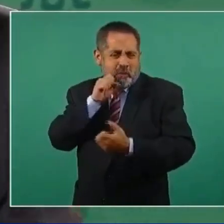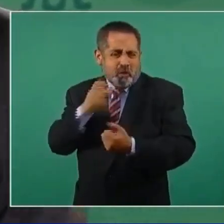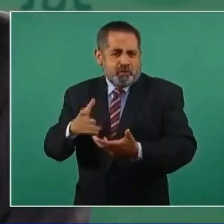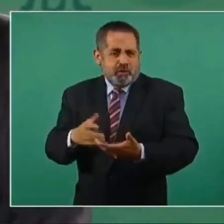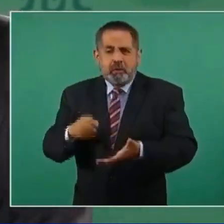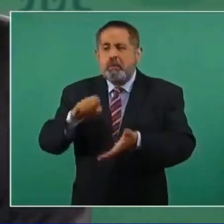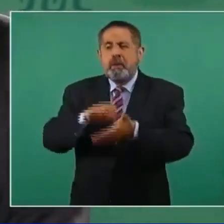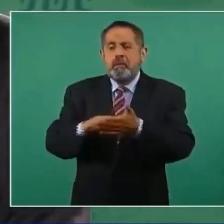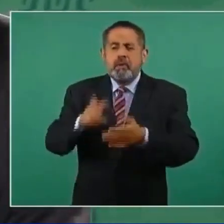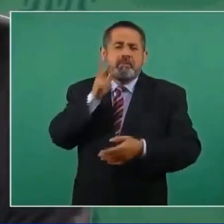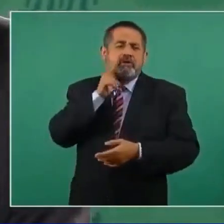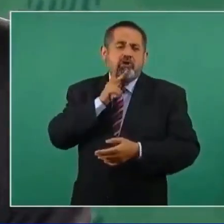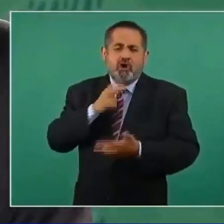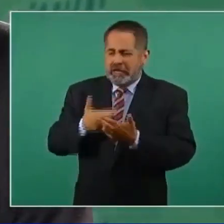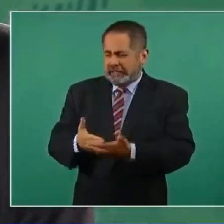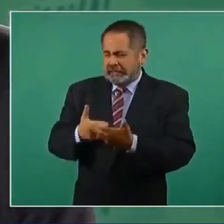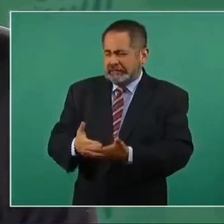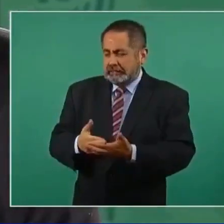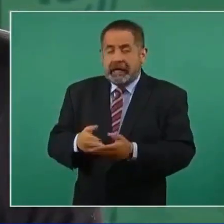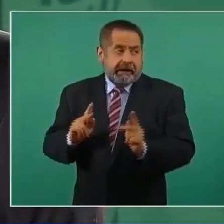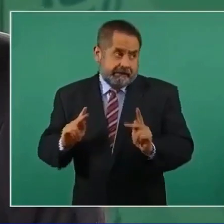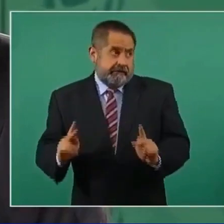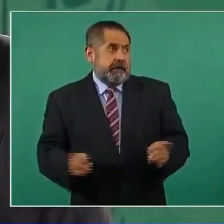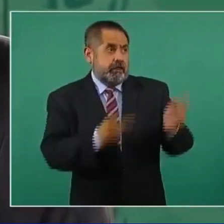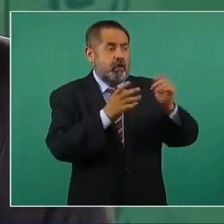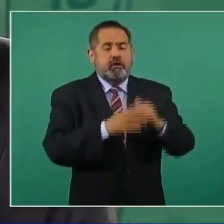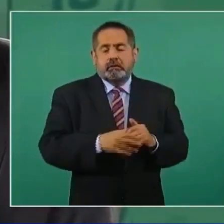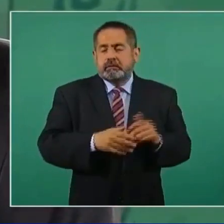y comprábamos gasolinas.